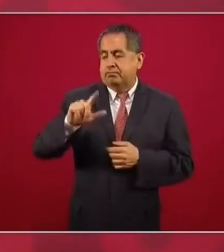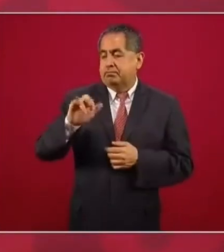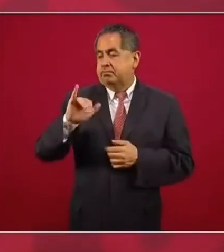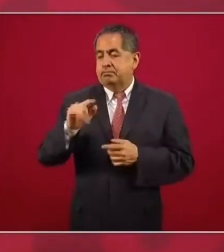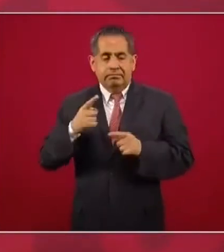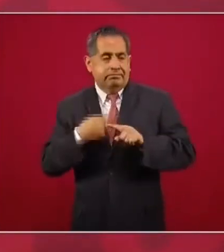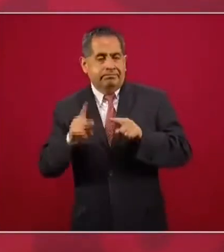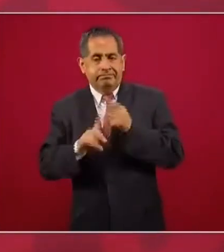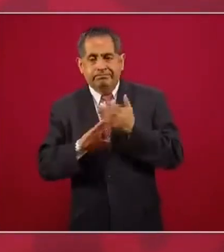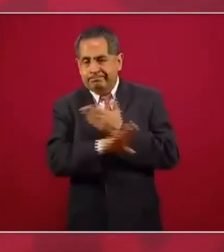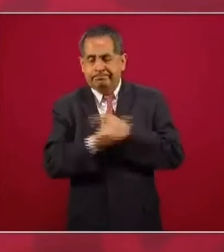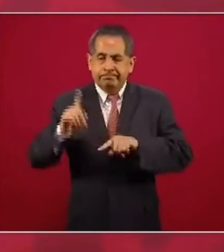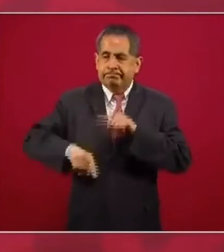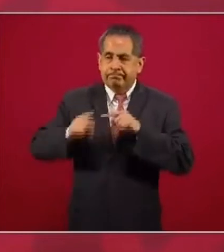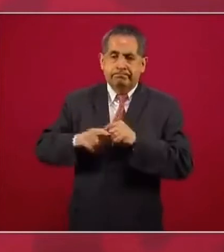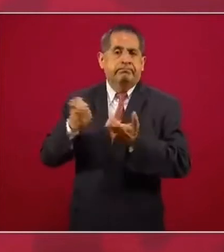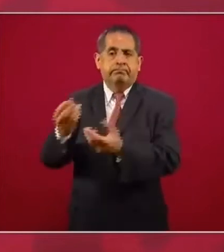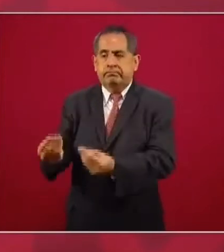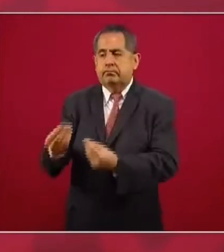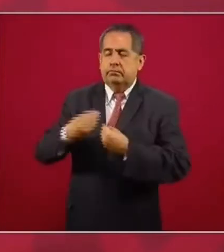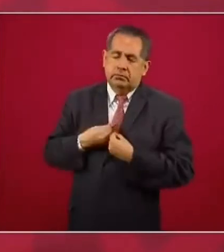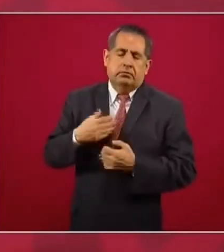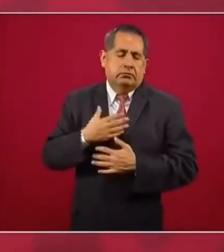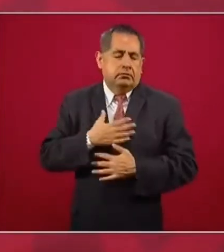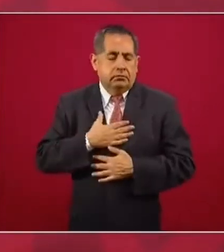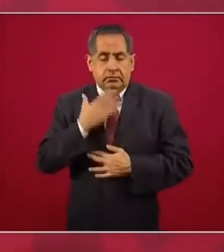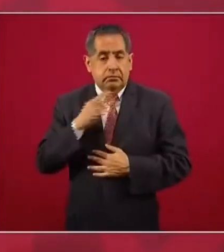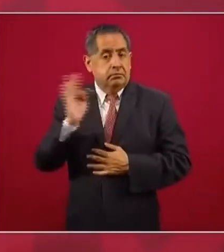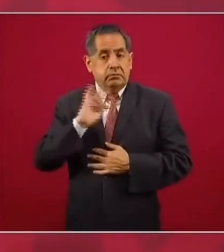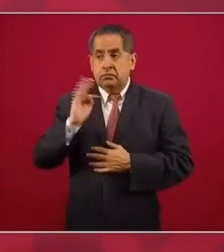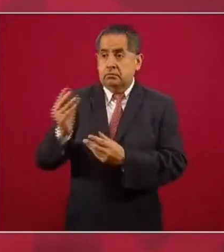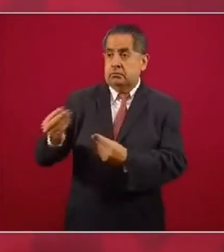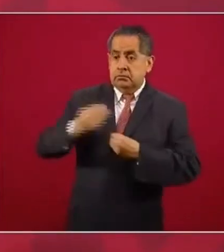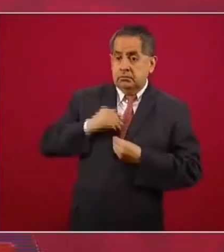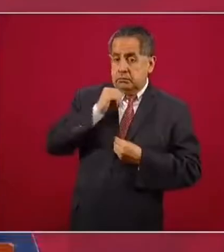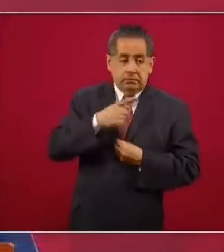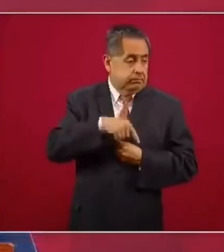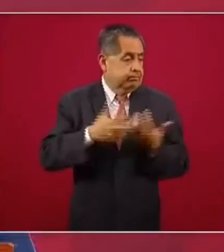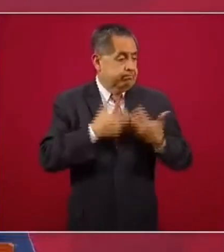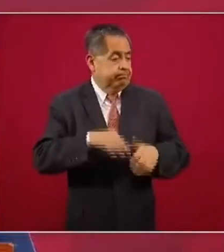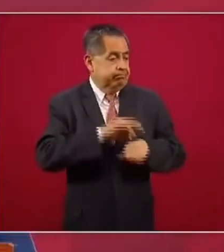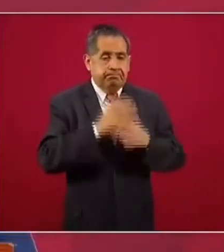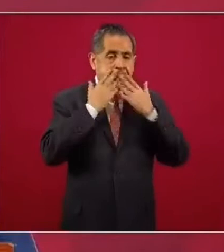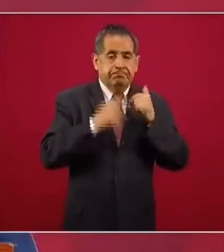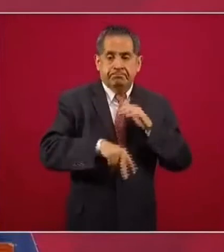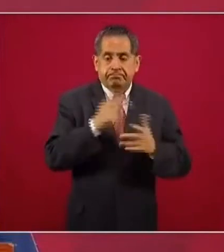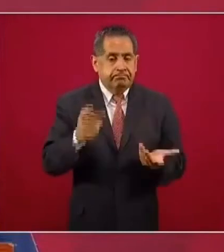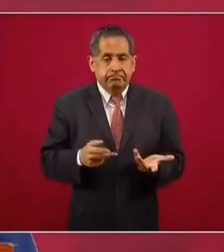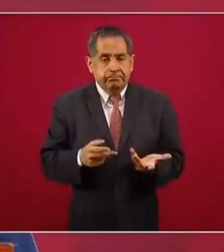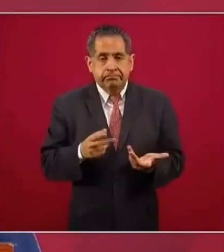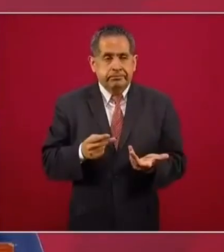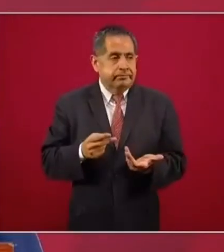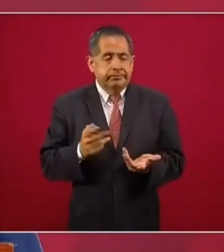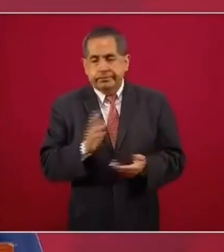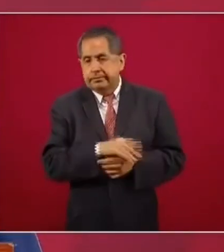enfermedades olvidadas, que sin estos fondos, sin estos mecanismos, las compañías farmacéuticas simplemente no los producirían porque no son